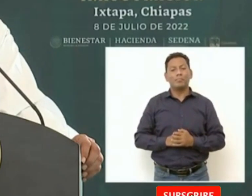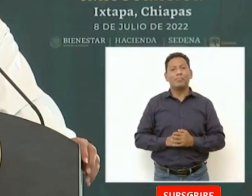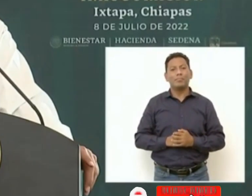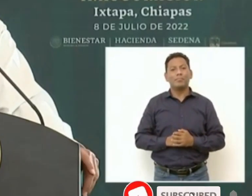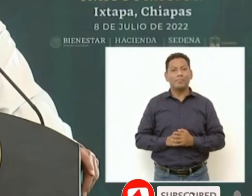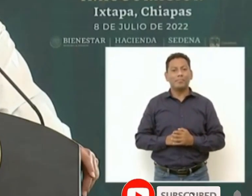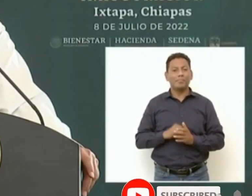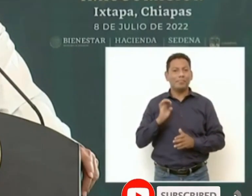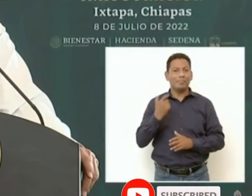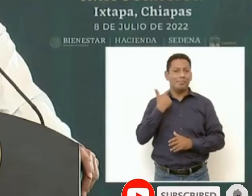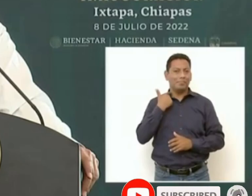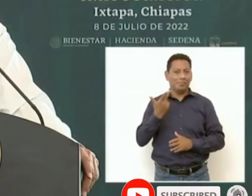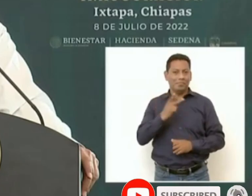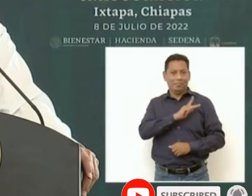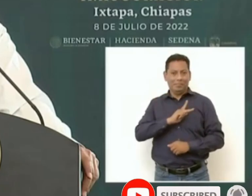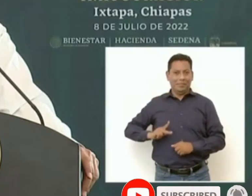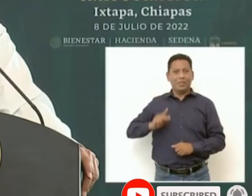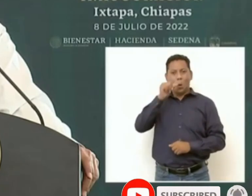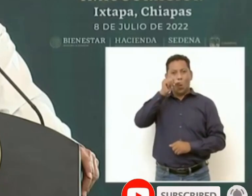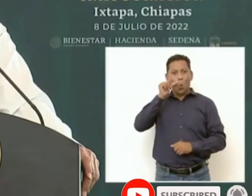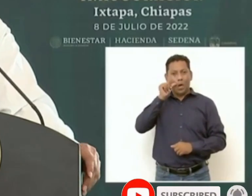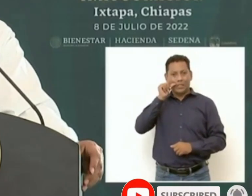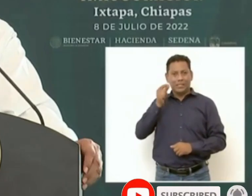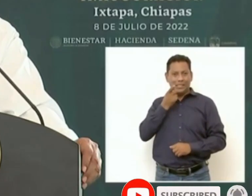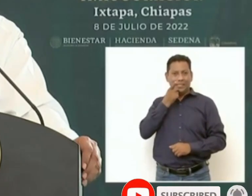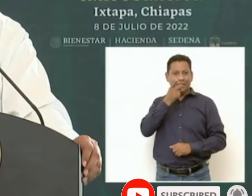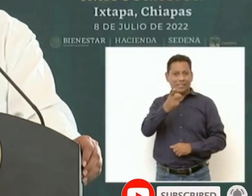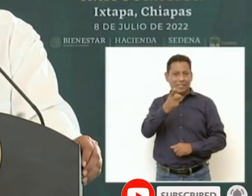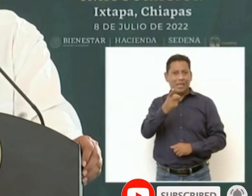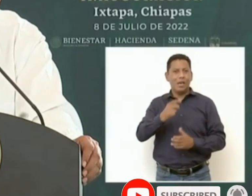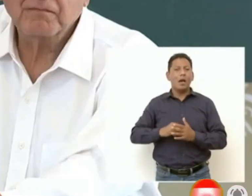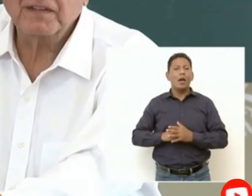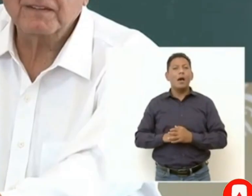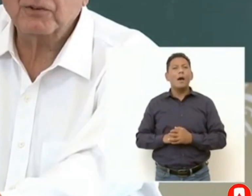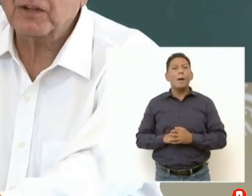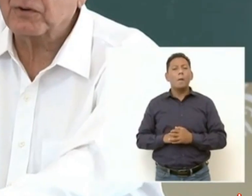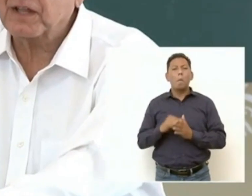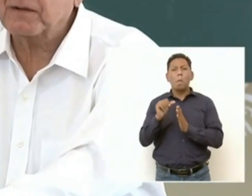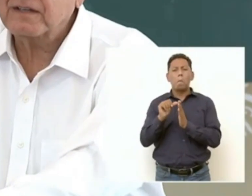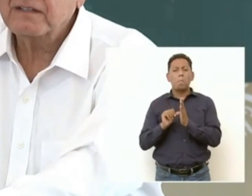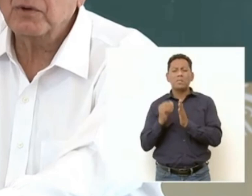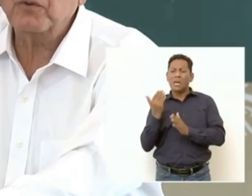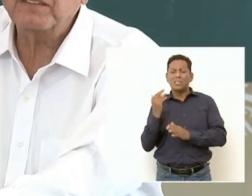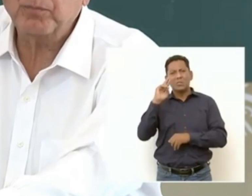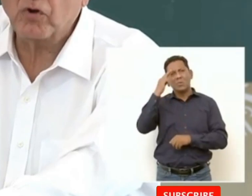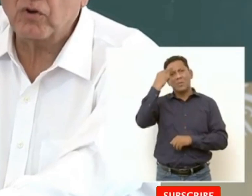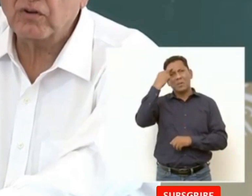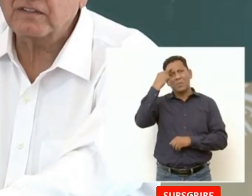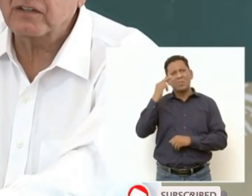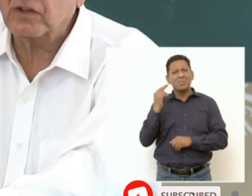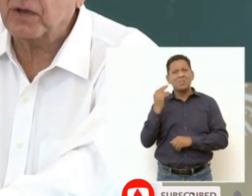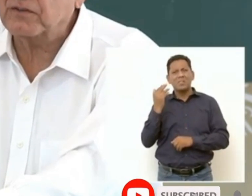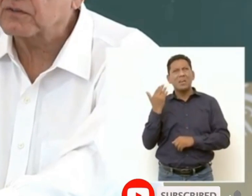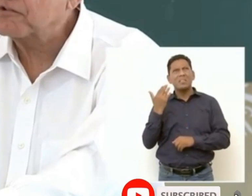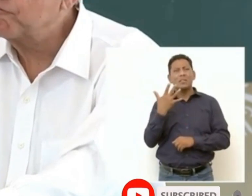Decía el presidente Juárez, hace unos meses lo recordaba, bueno, hace poco,